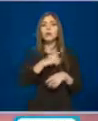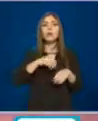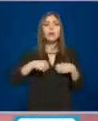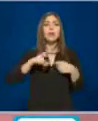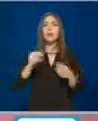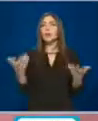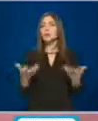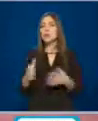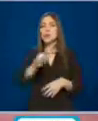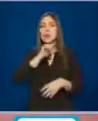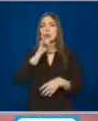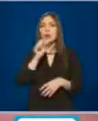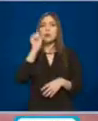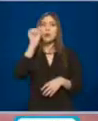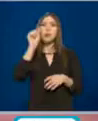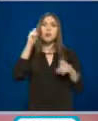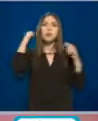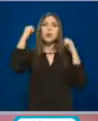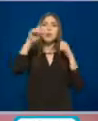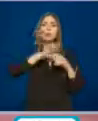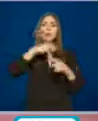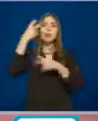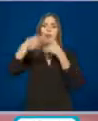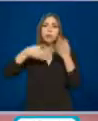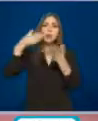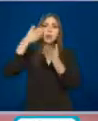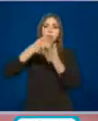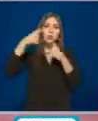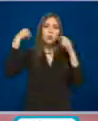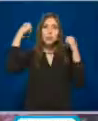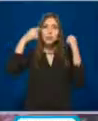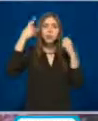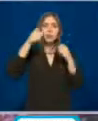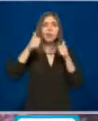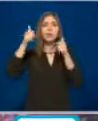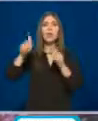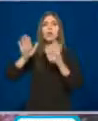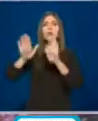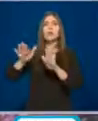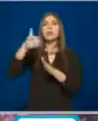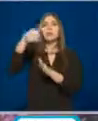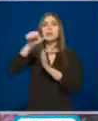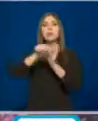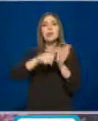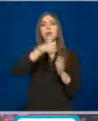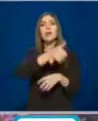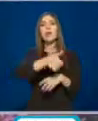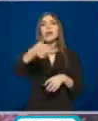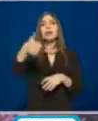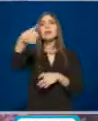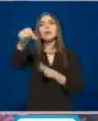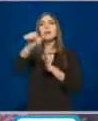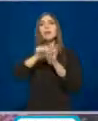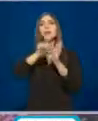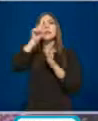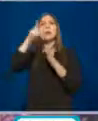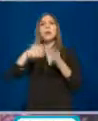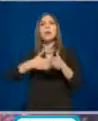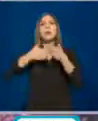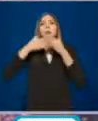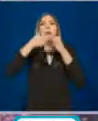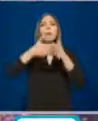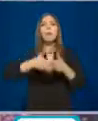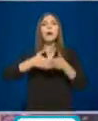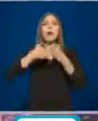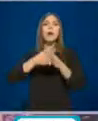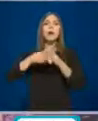hacen suministros. más nada? Y algo de turismo. Puedes ir a Ah. turistear, pero tienes que quedarte 6 meses, porque cada 6 meses va un barco a entregar.